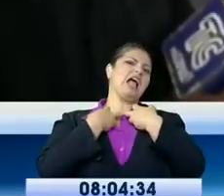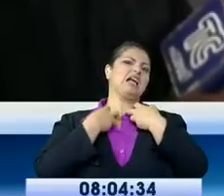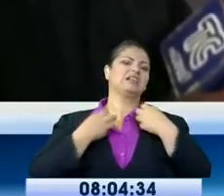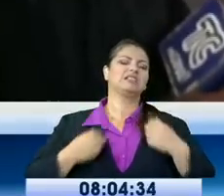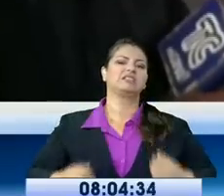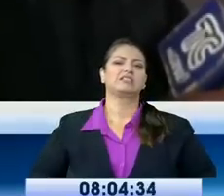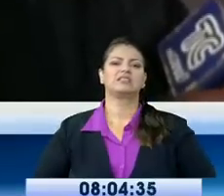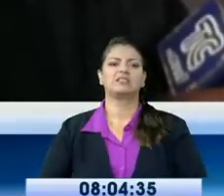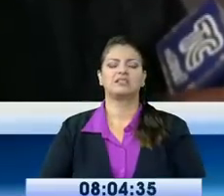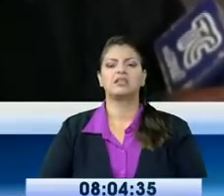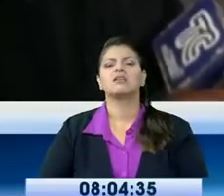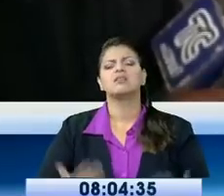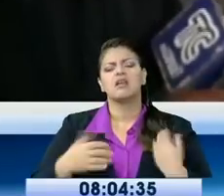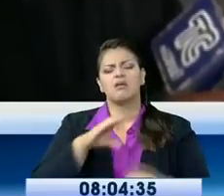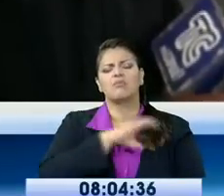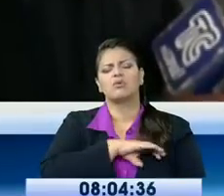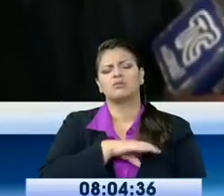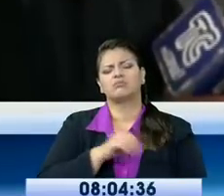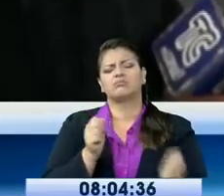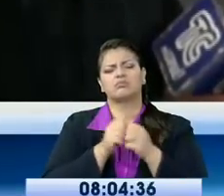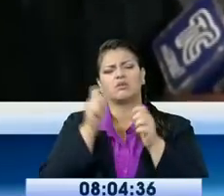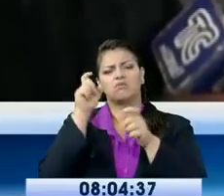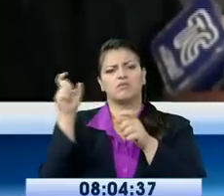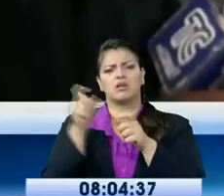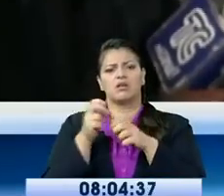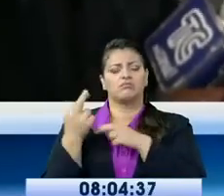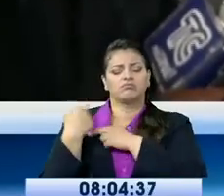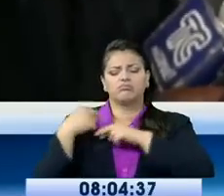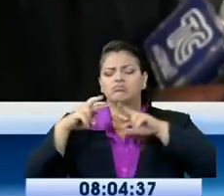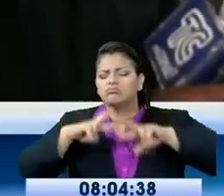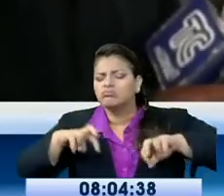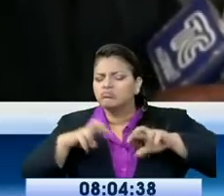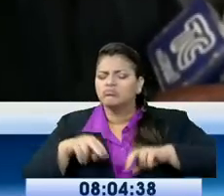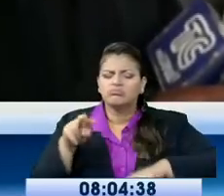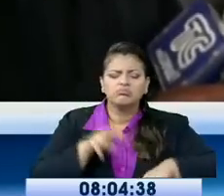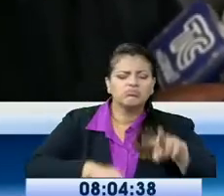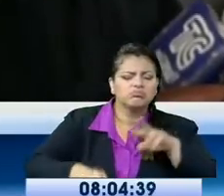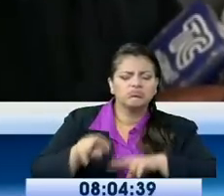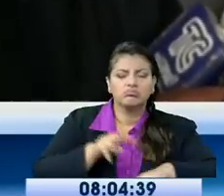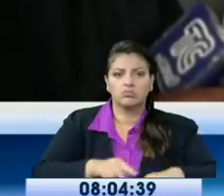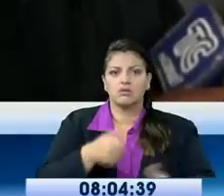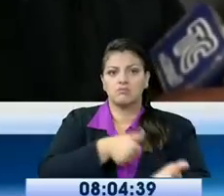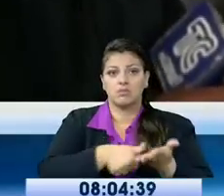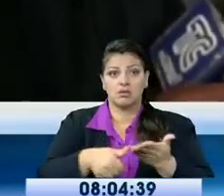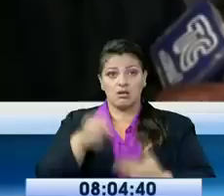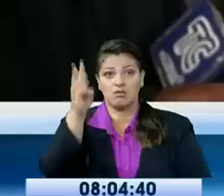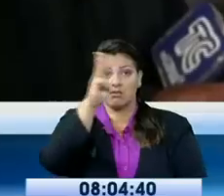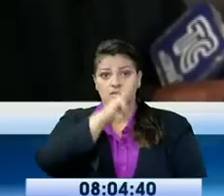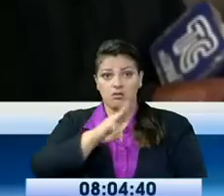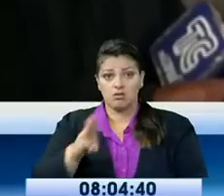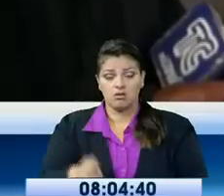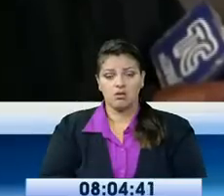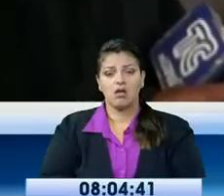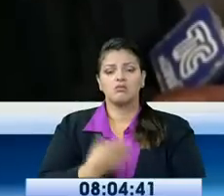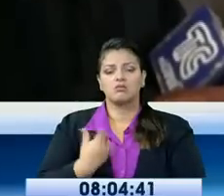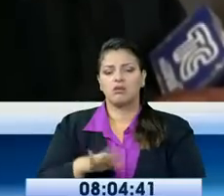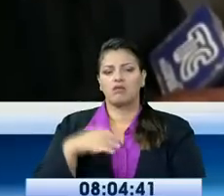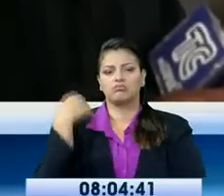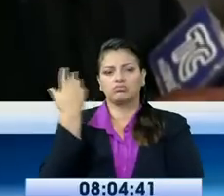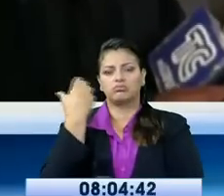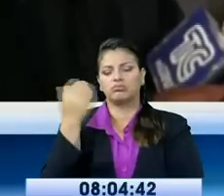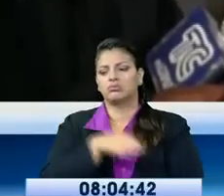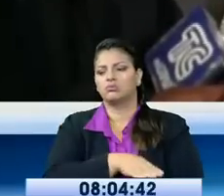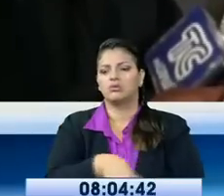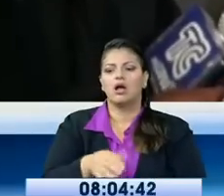aún, ya Policía Nacional, Fiscalía hará lo que le compete, mientras que el Ministerio de Salud Pública ha estado aquí presente,